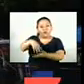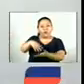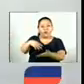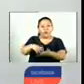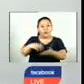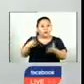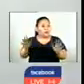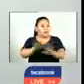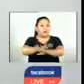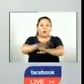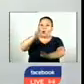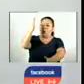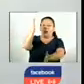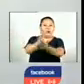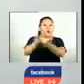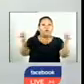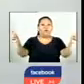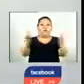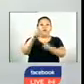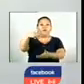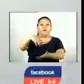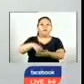entonces se han decidido cancelarla.